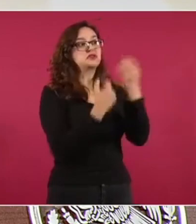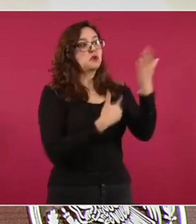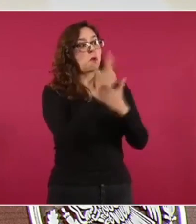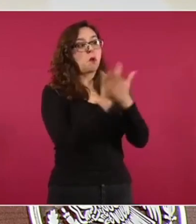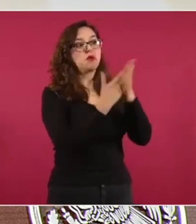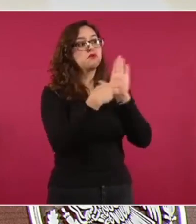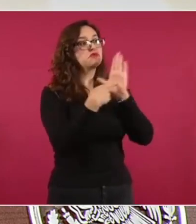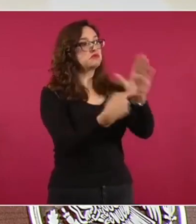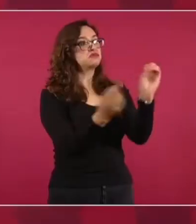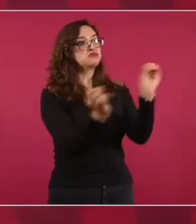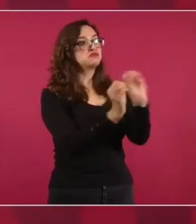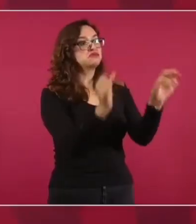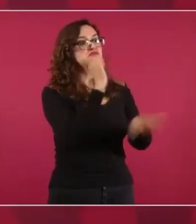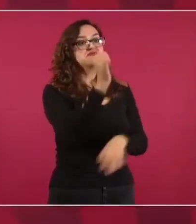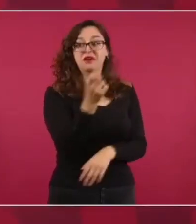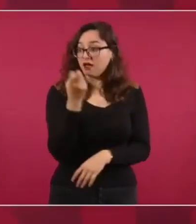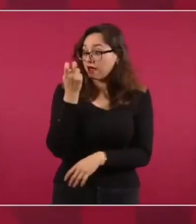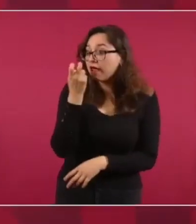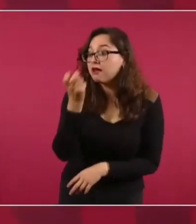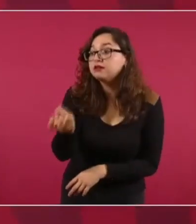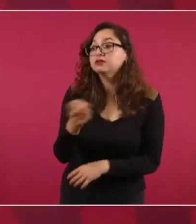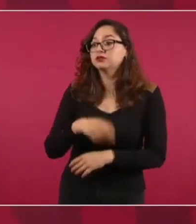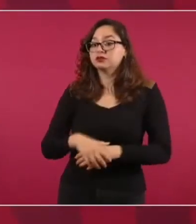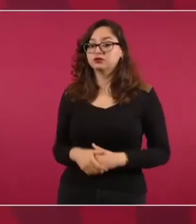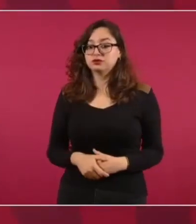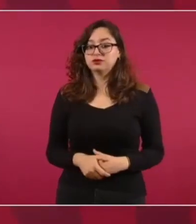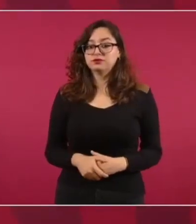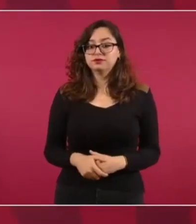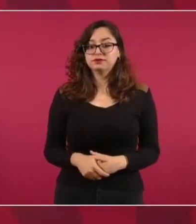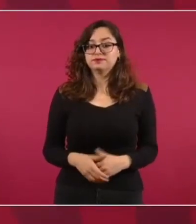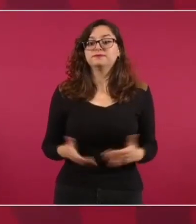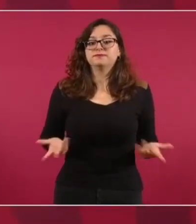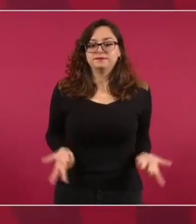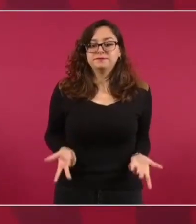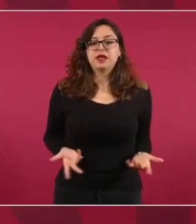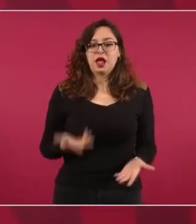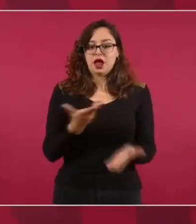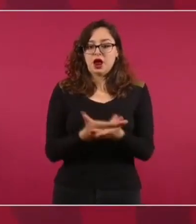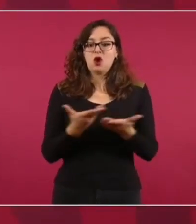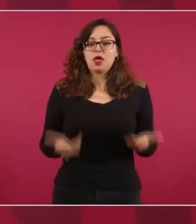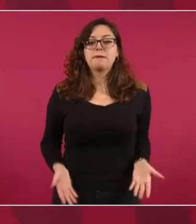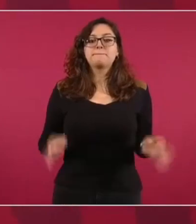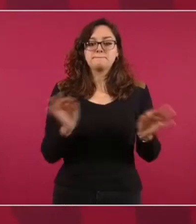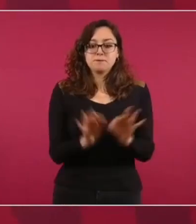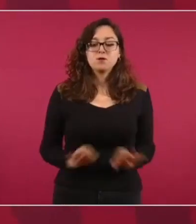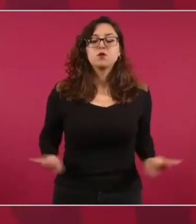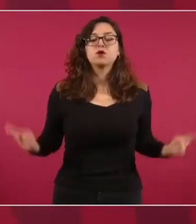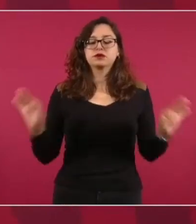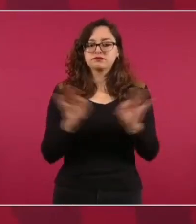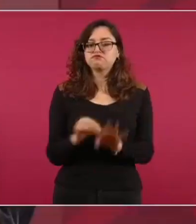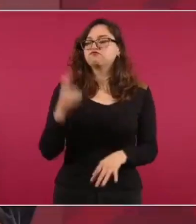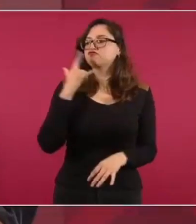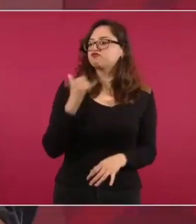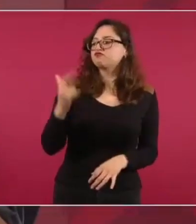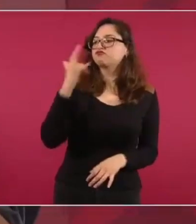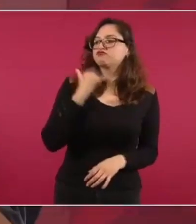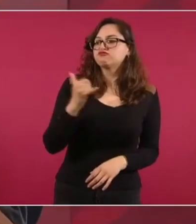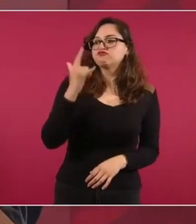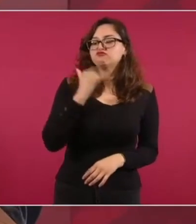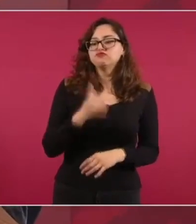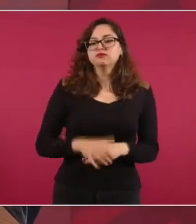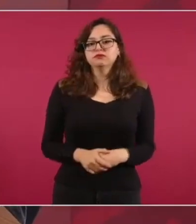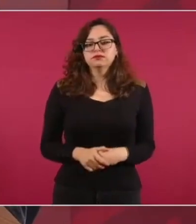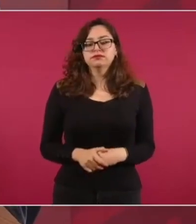Entonces, sí es muy importante que esto se vaya combatiendo. Lo dije en la